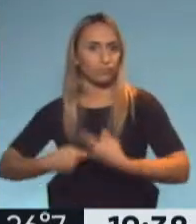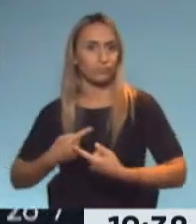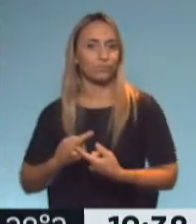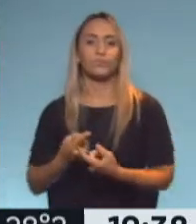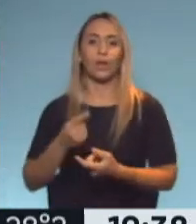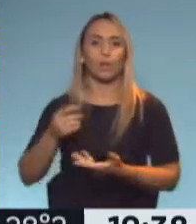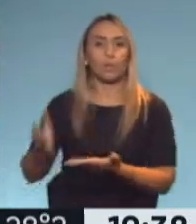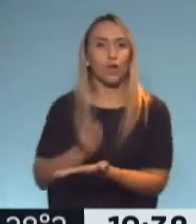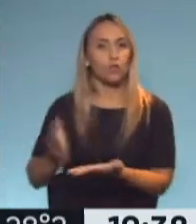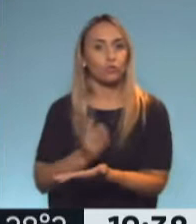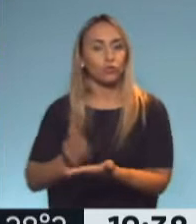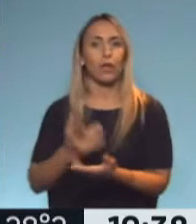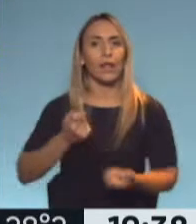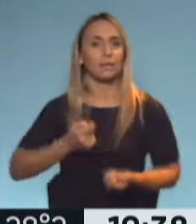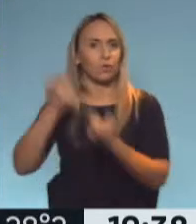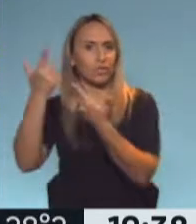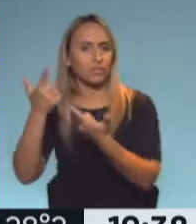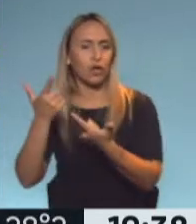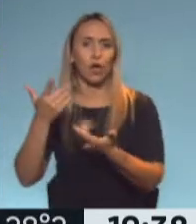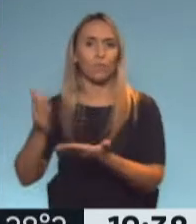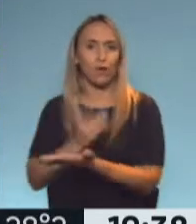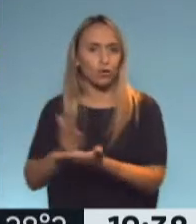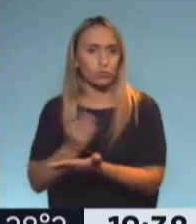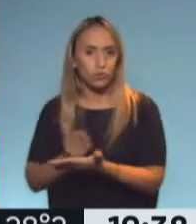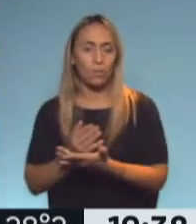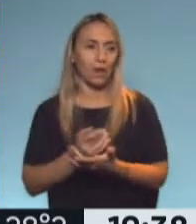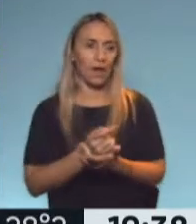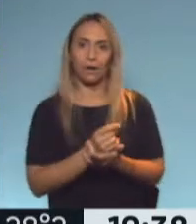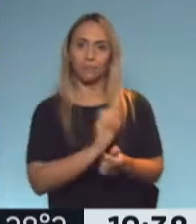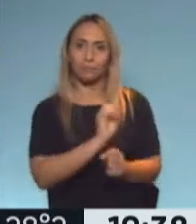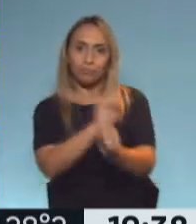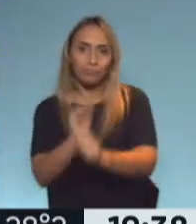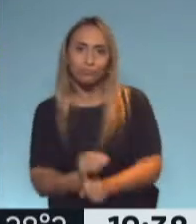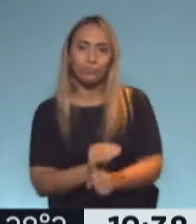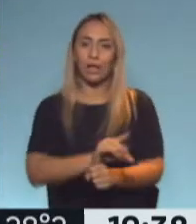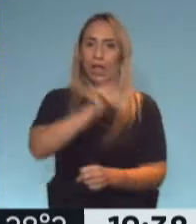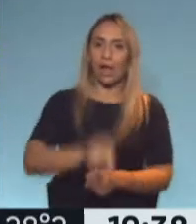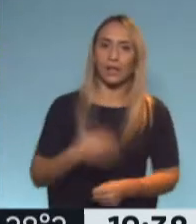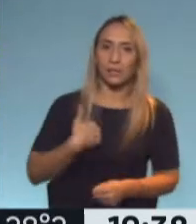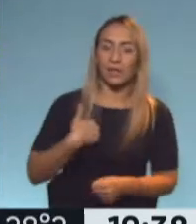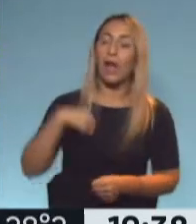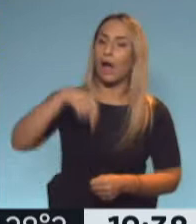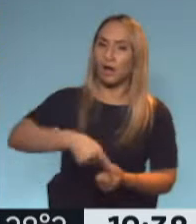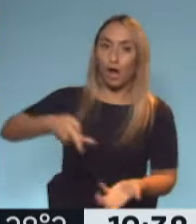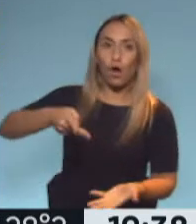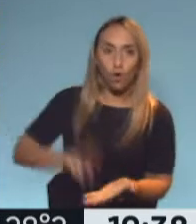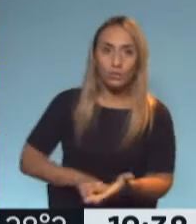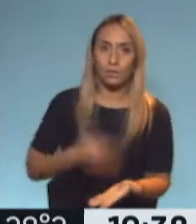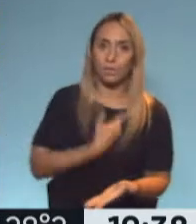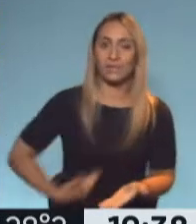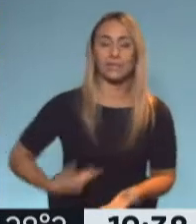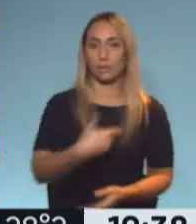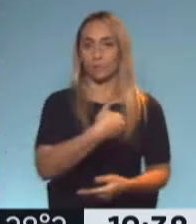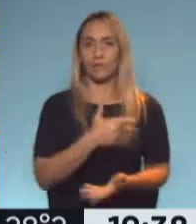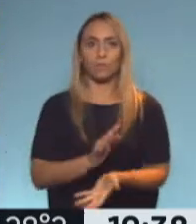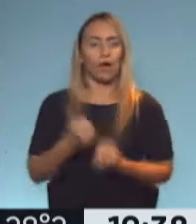las exportaciones. Hoy el presidente nos convoca nuevamente a tener un compromiso, redoblar el